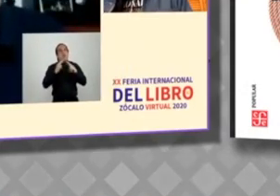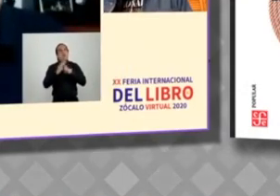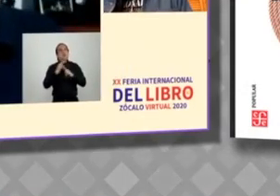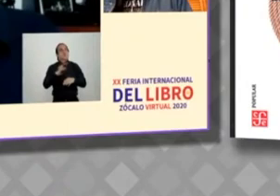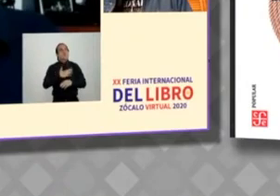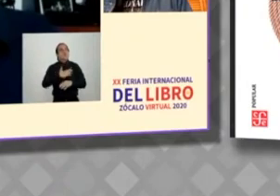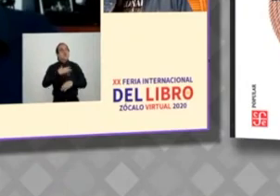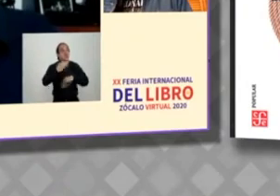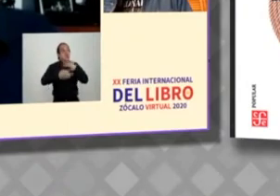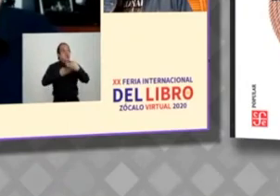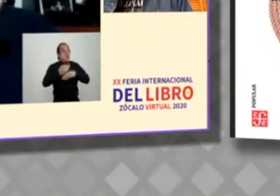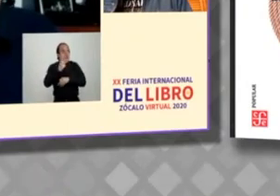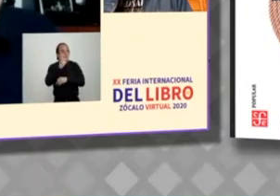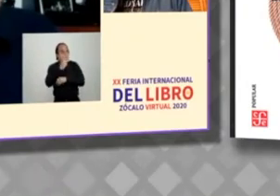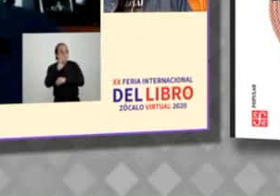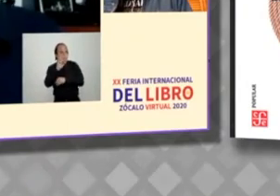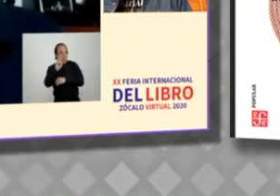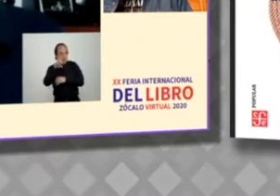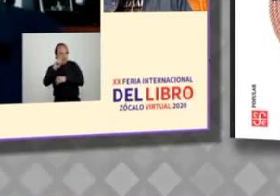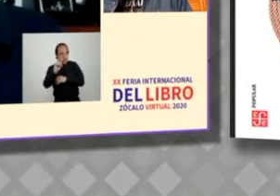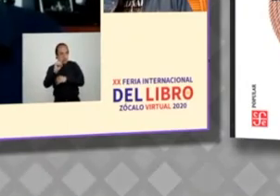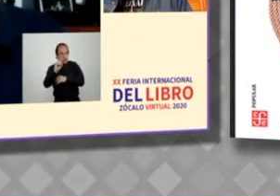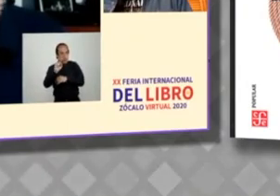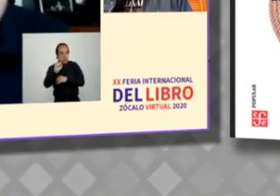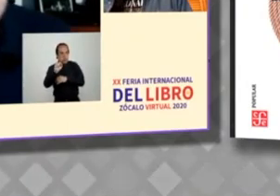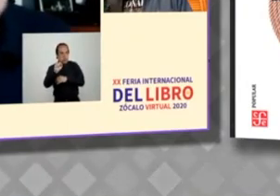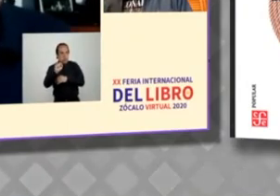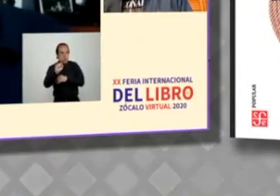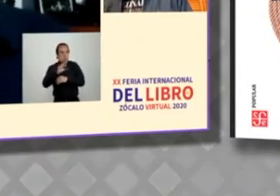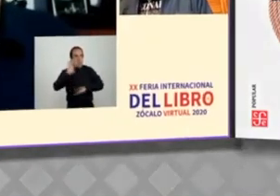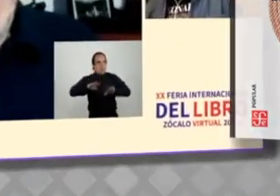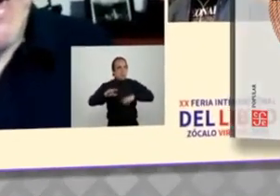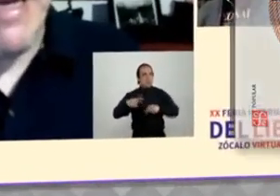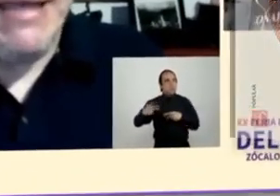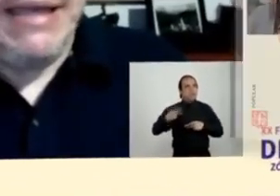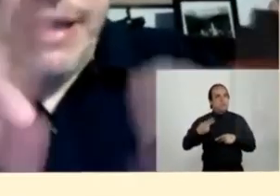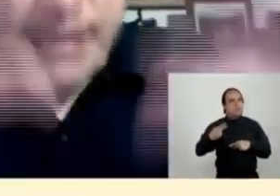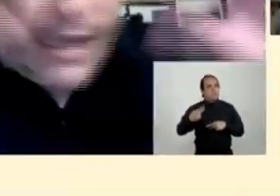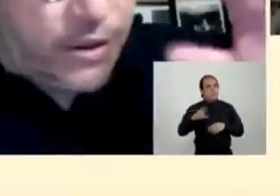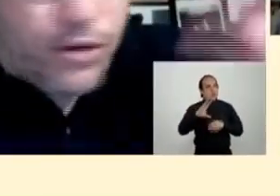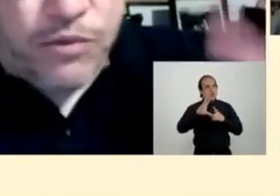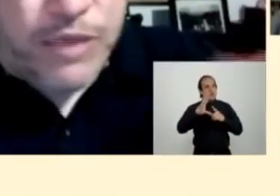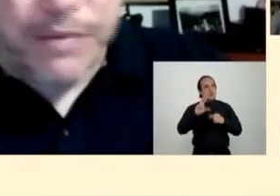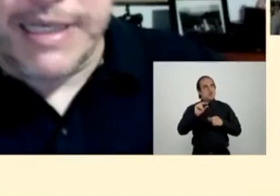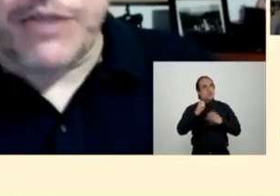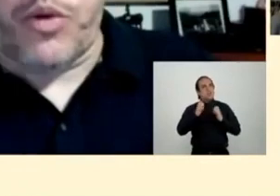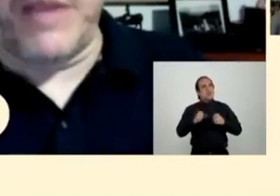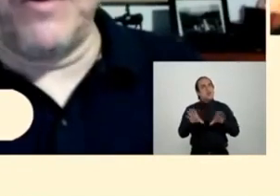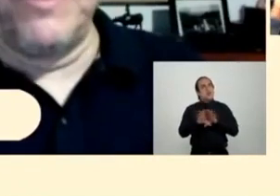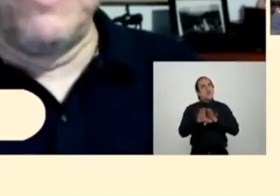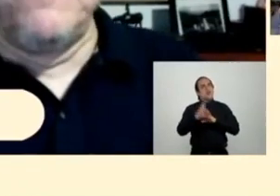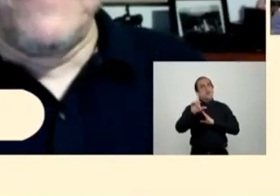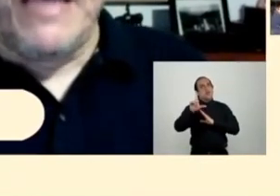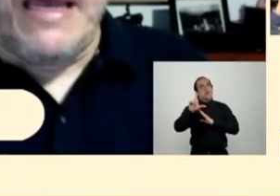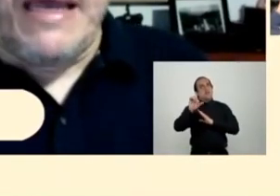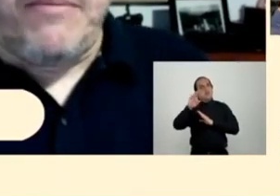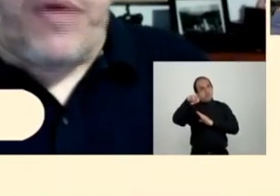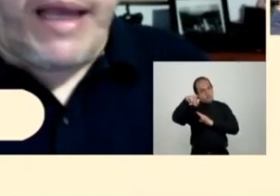todos peruanos. O sea, yo a veces me preguntaba si no estaría más bien como en Lima y teniendo como una especie de